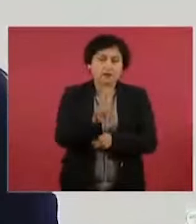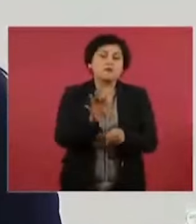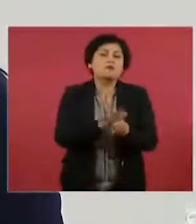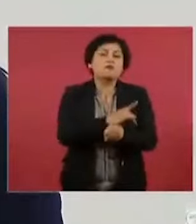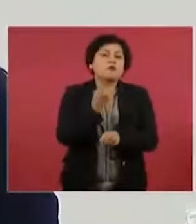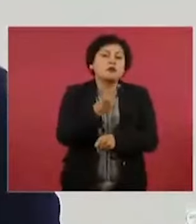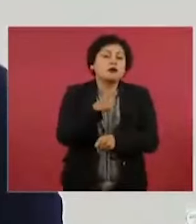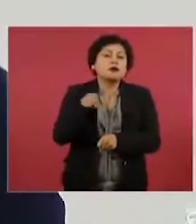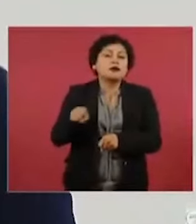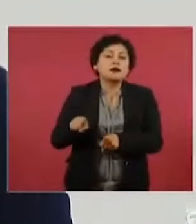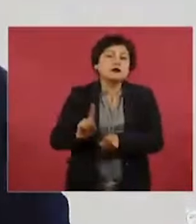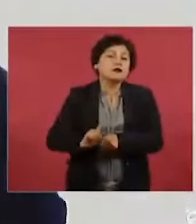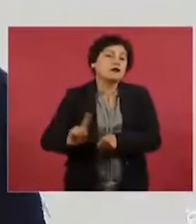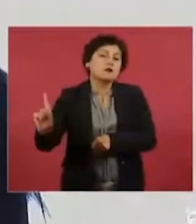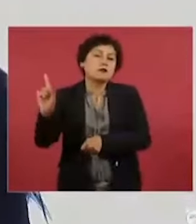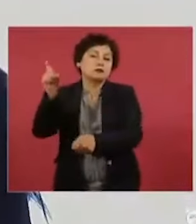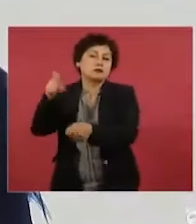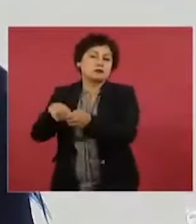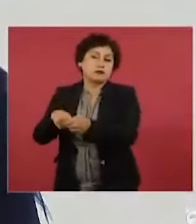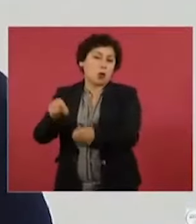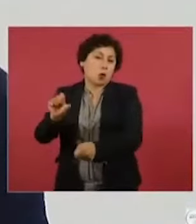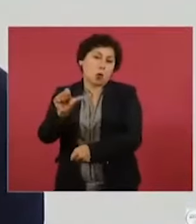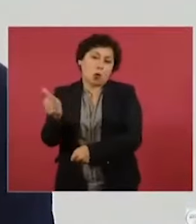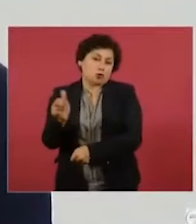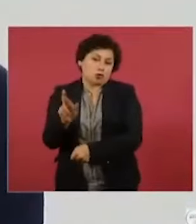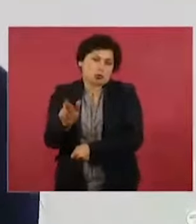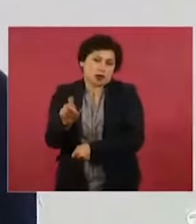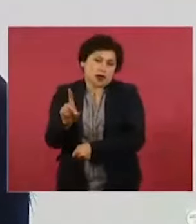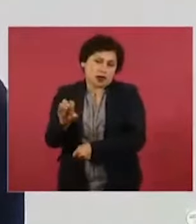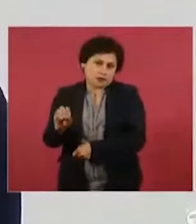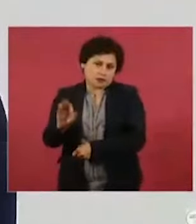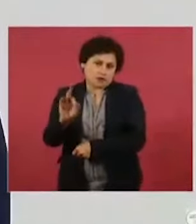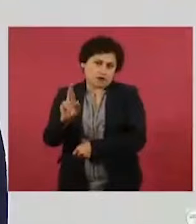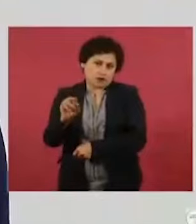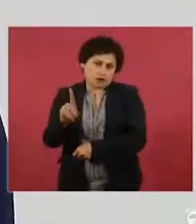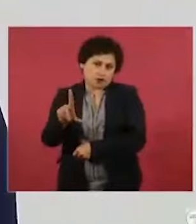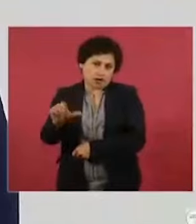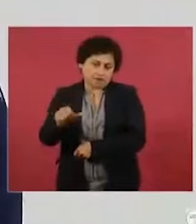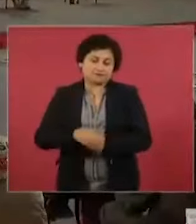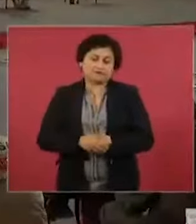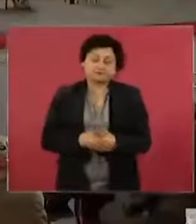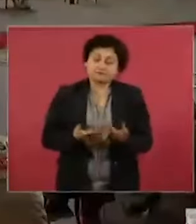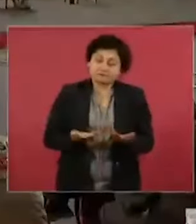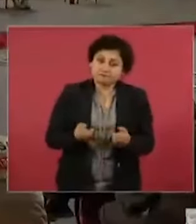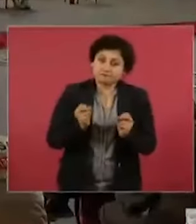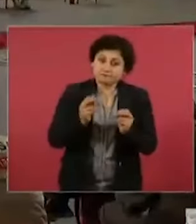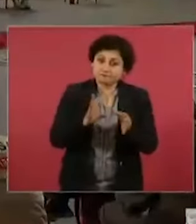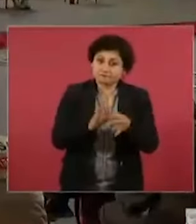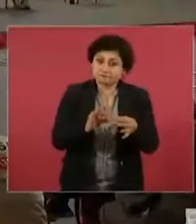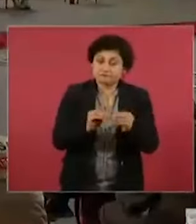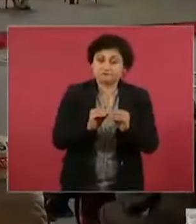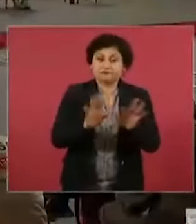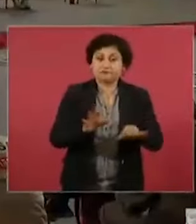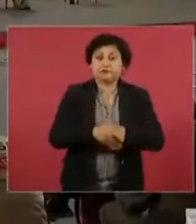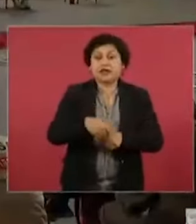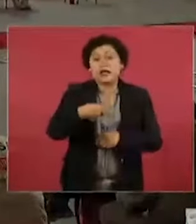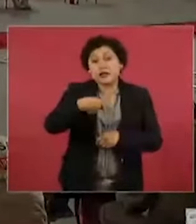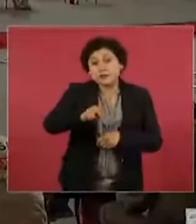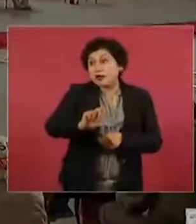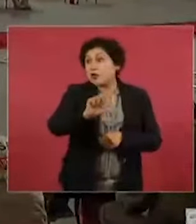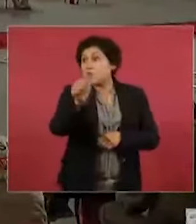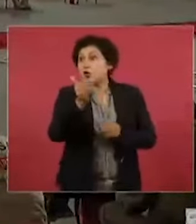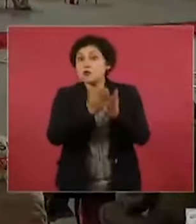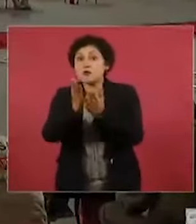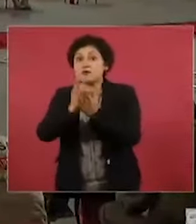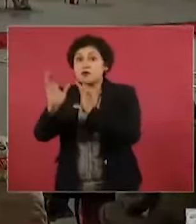establece que nadie puede tener una retribución, ningún funcionario público, puede tener una retribución mayor a la que tiene